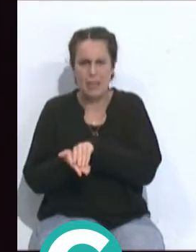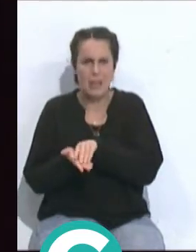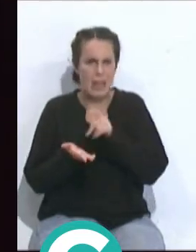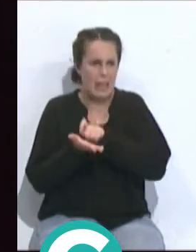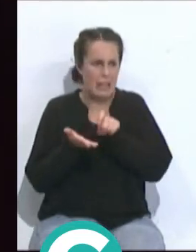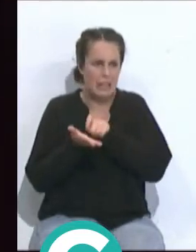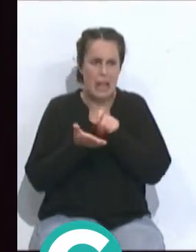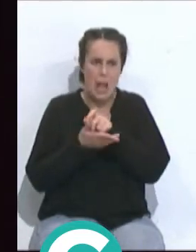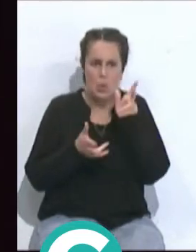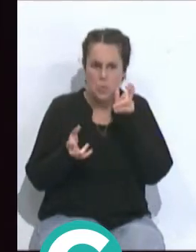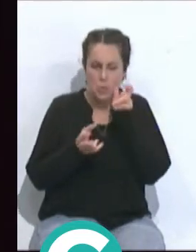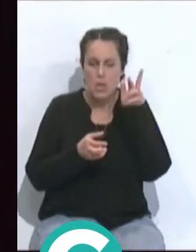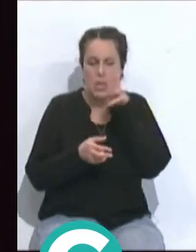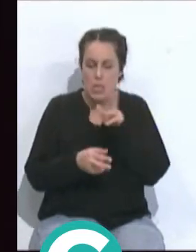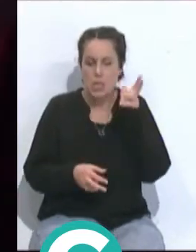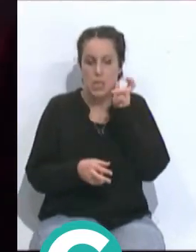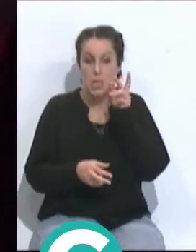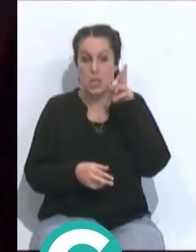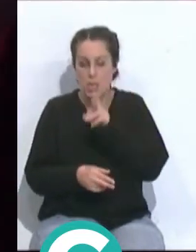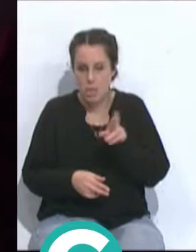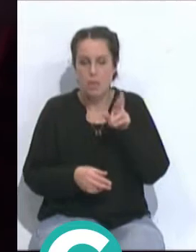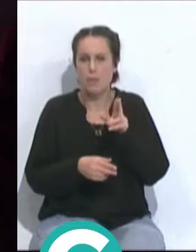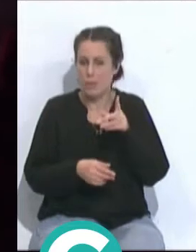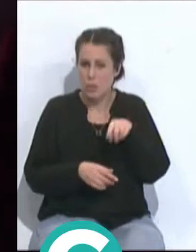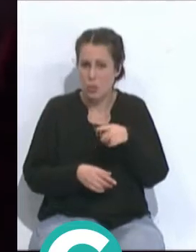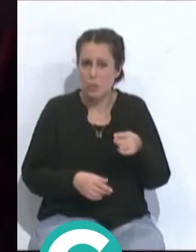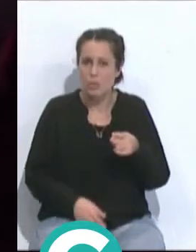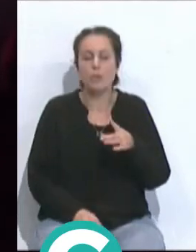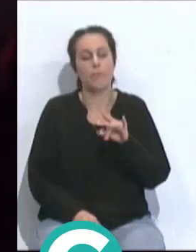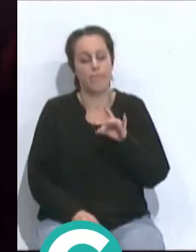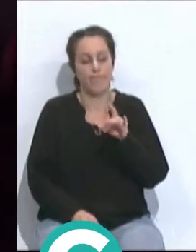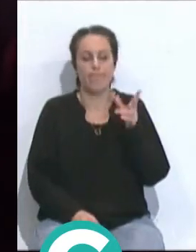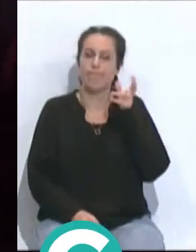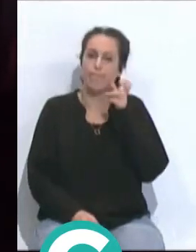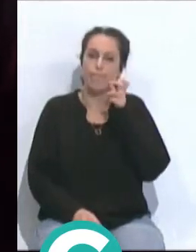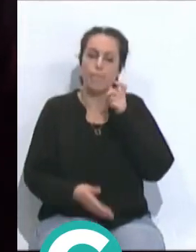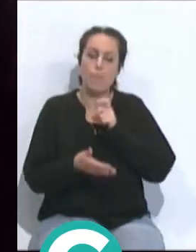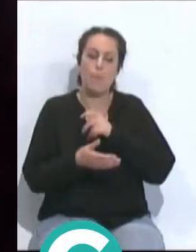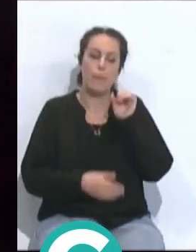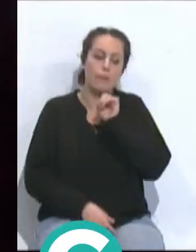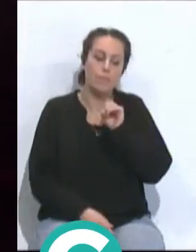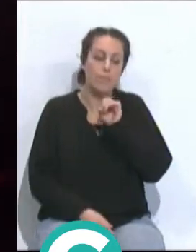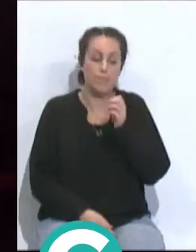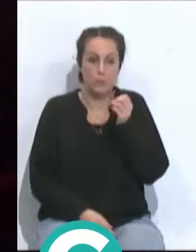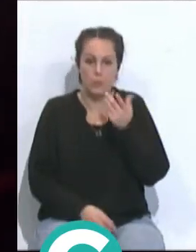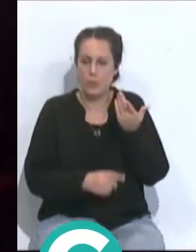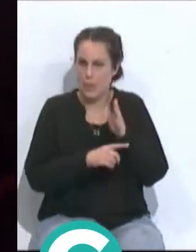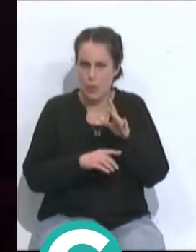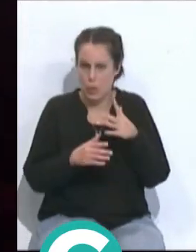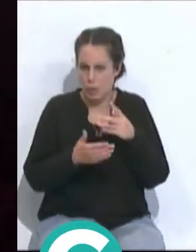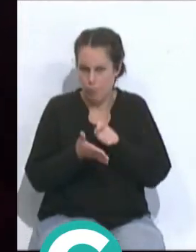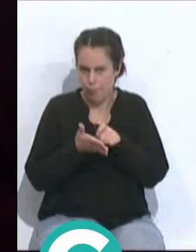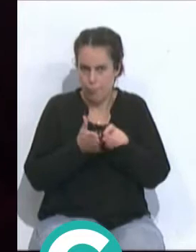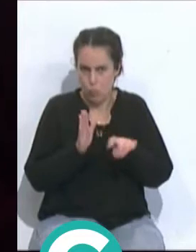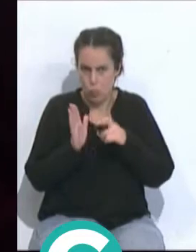letra, de escucha y reescucha, ¿no? Me imagino un poco, ¿no, Cristina? Sí, escuchar paso doble y, bueno, paso doble, presentación de todas las